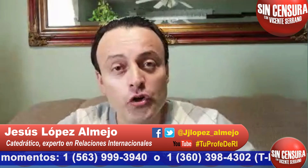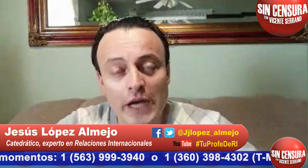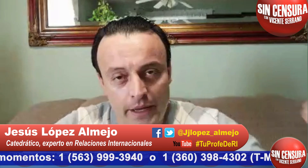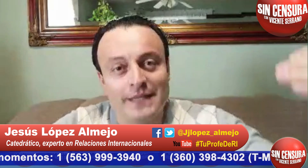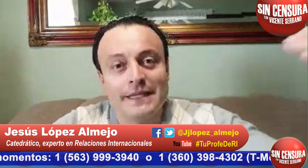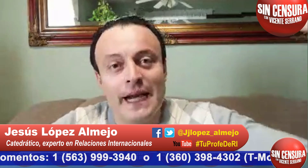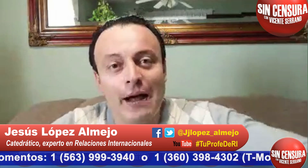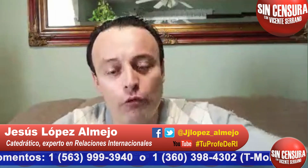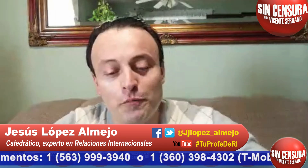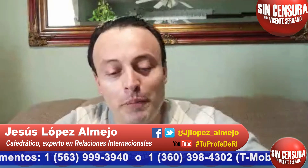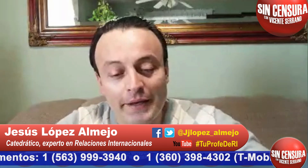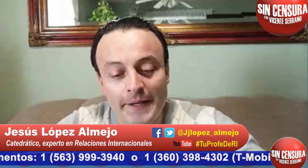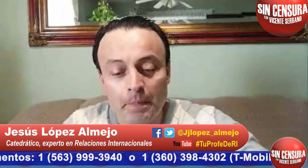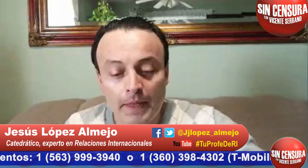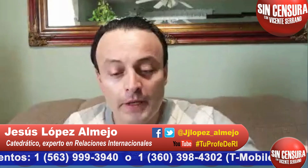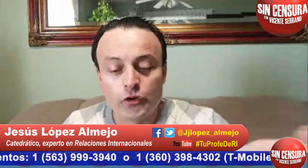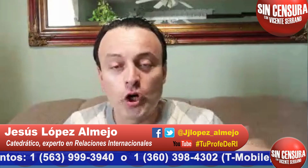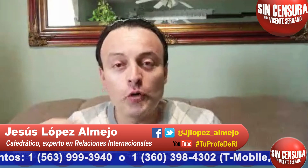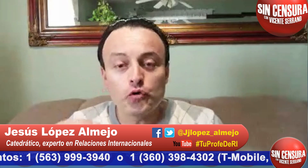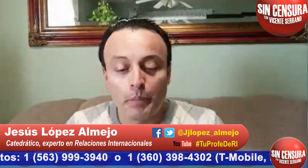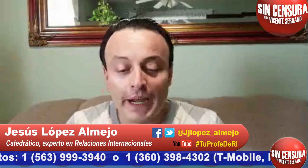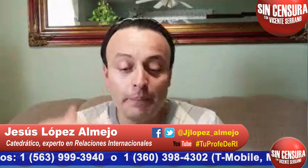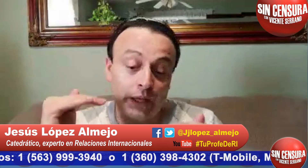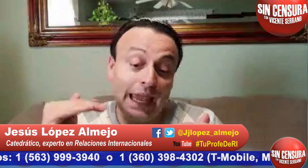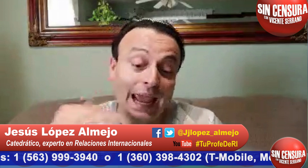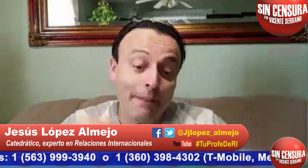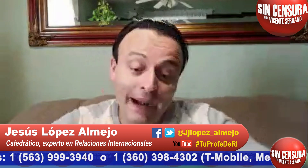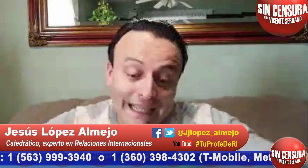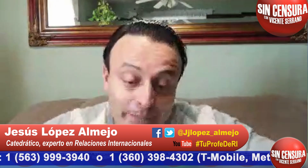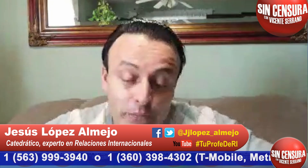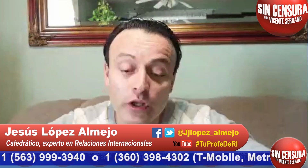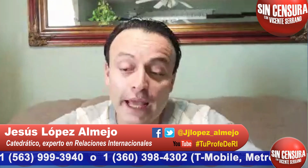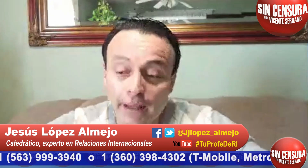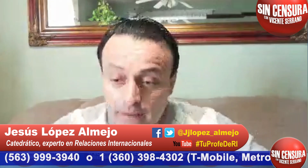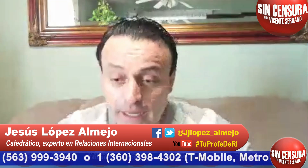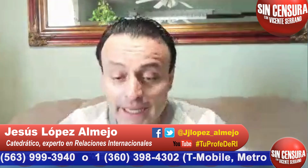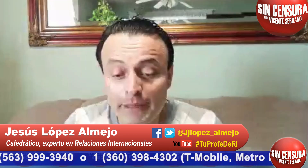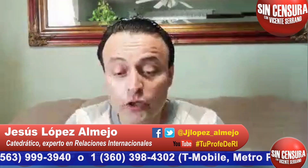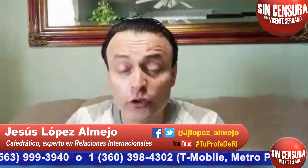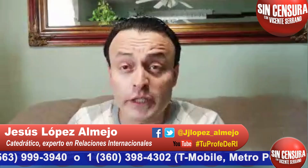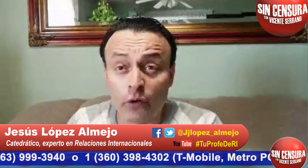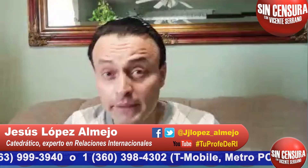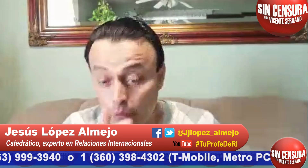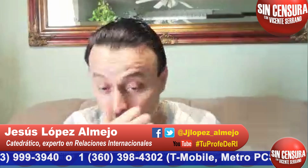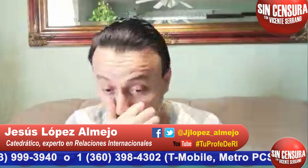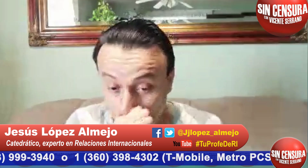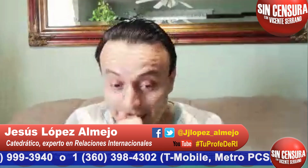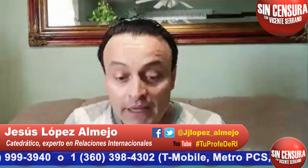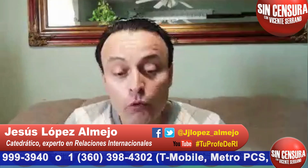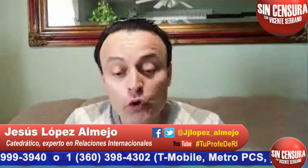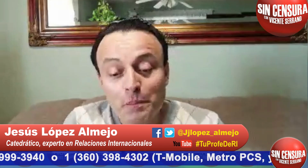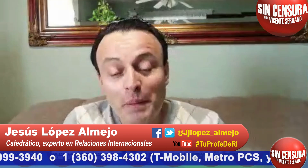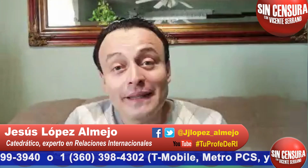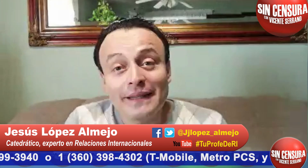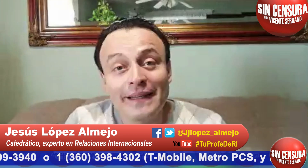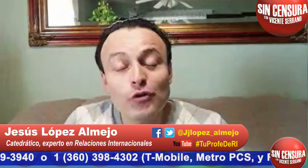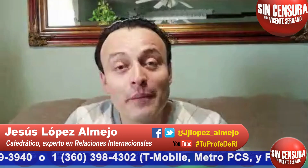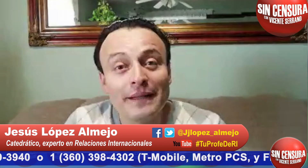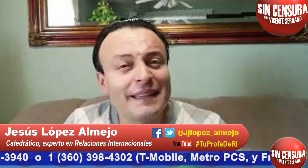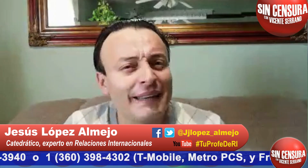decir, a Bush padre, Trump lo supera porque para este mismo día, el día 1254, Bush padre tenía